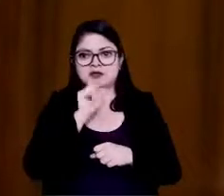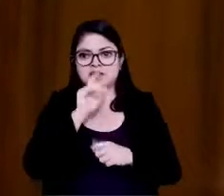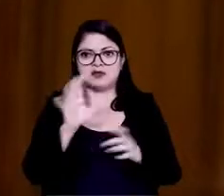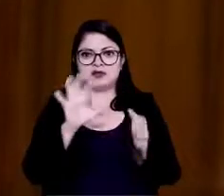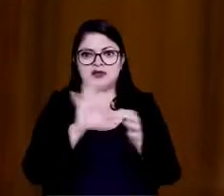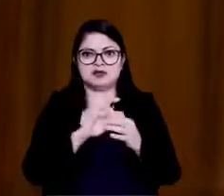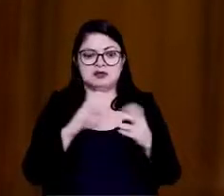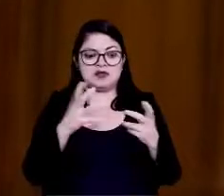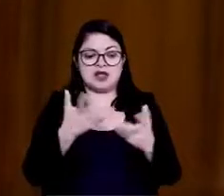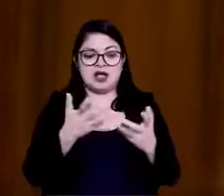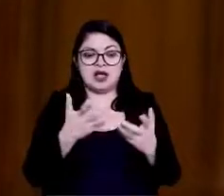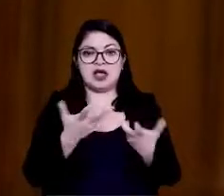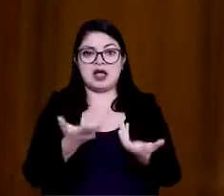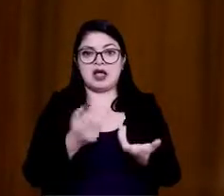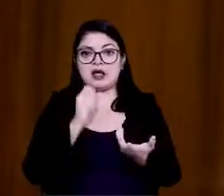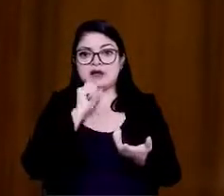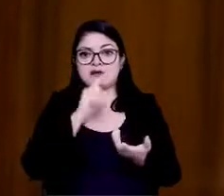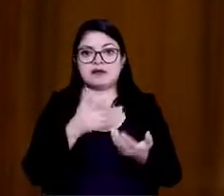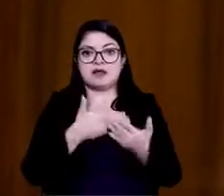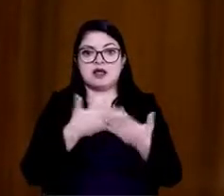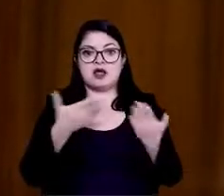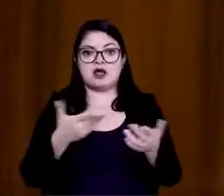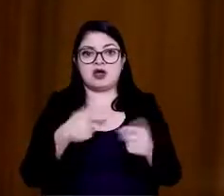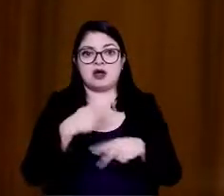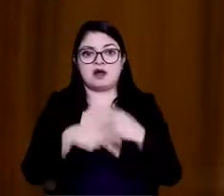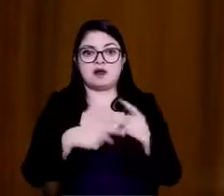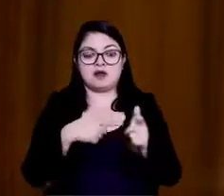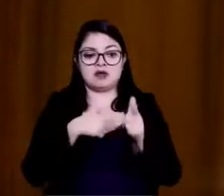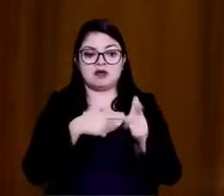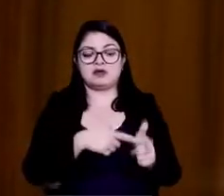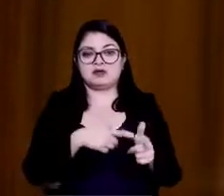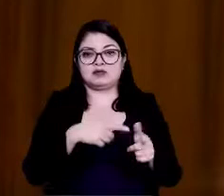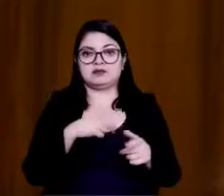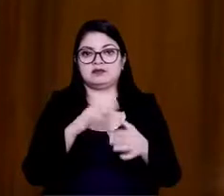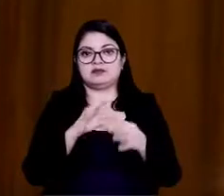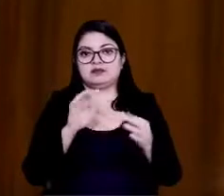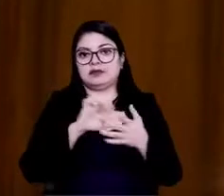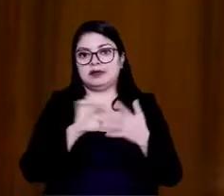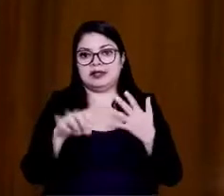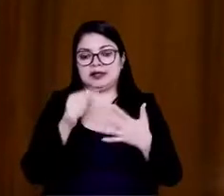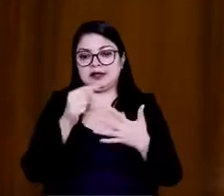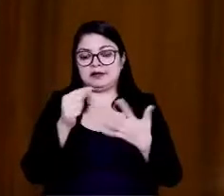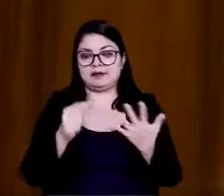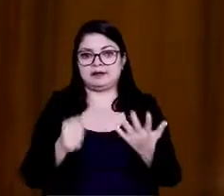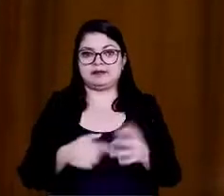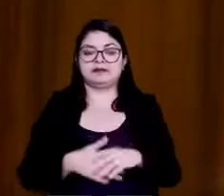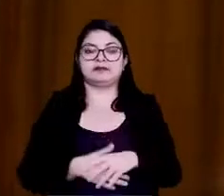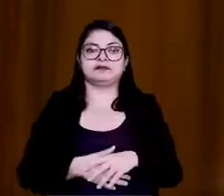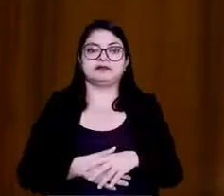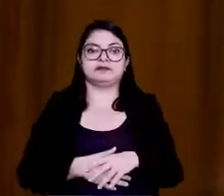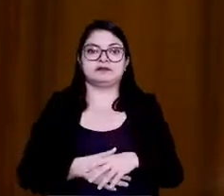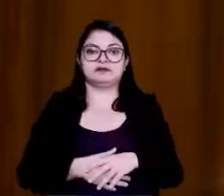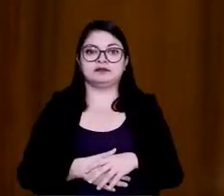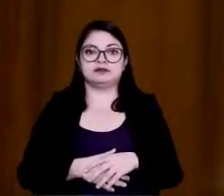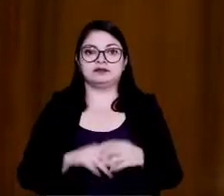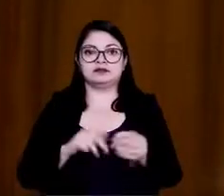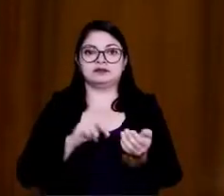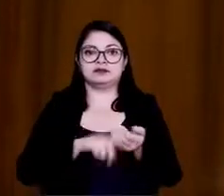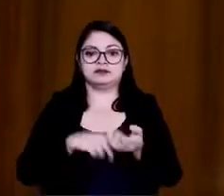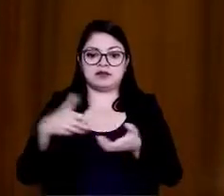de hechos y que a continuación mencionamos unos ejemplos. Deslave en la